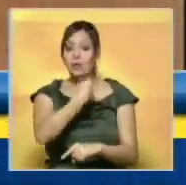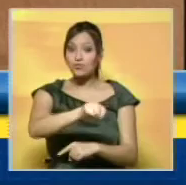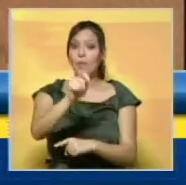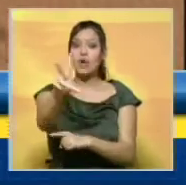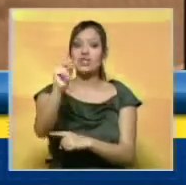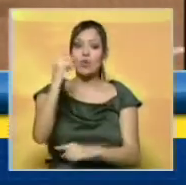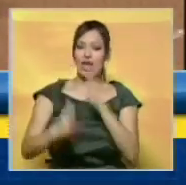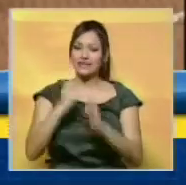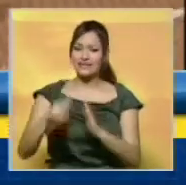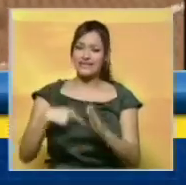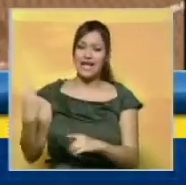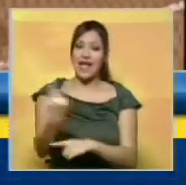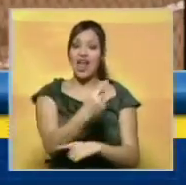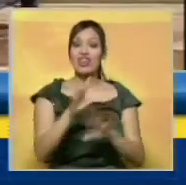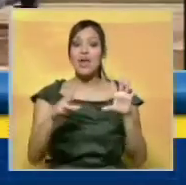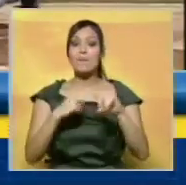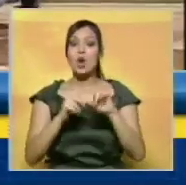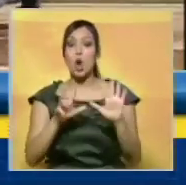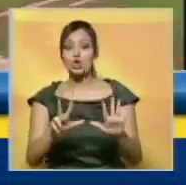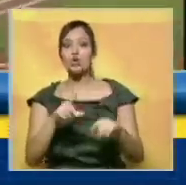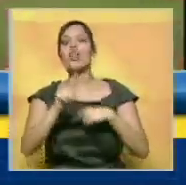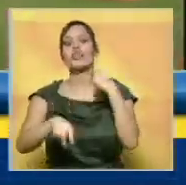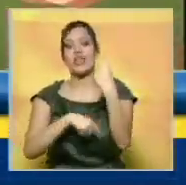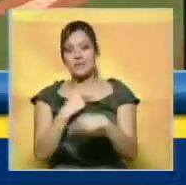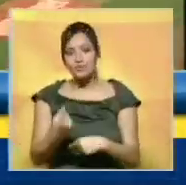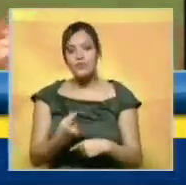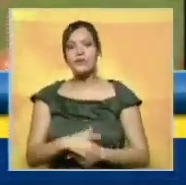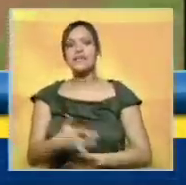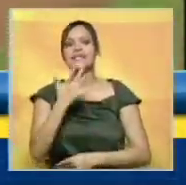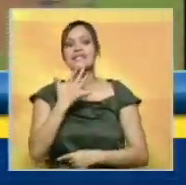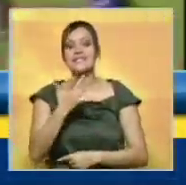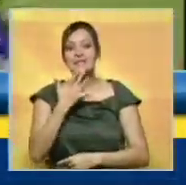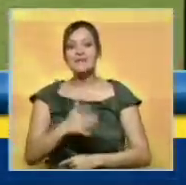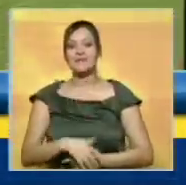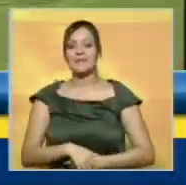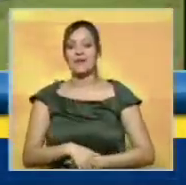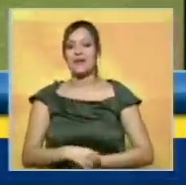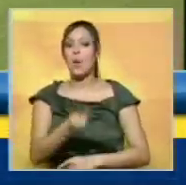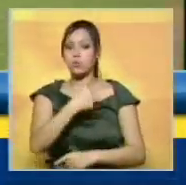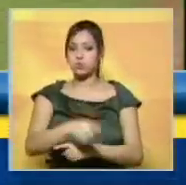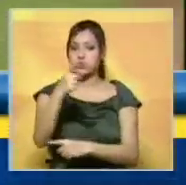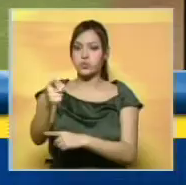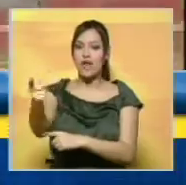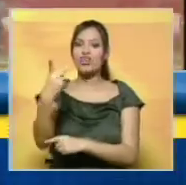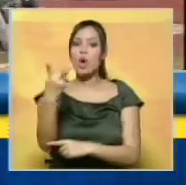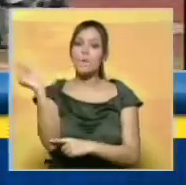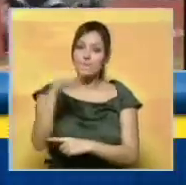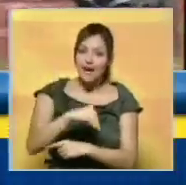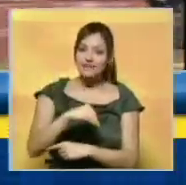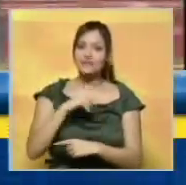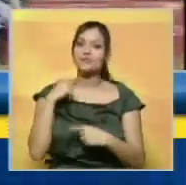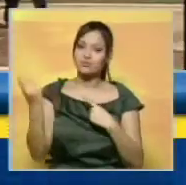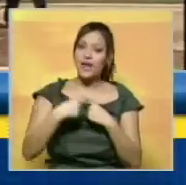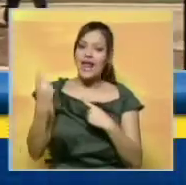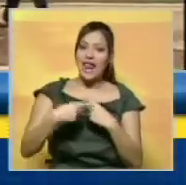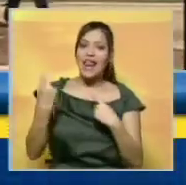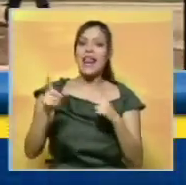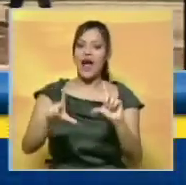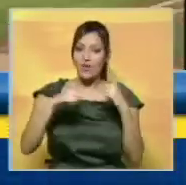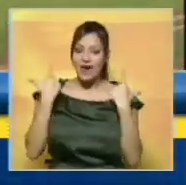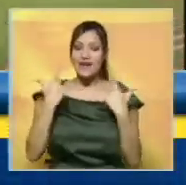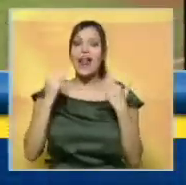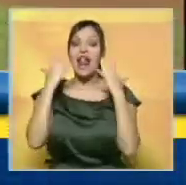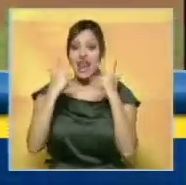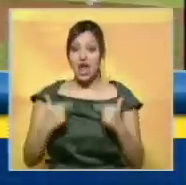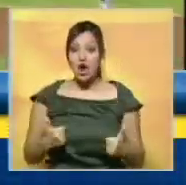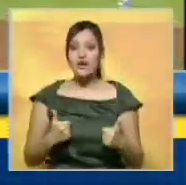Reyes puso a La Guaira a ganar 10-8 y más tarde sencillos de Bregui Valera y César Suárez llevaron 2 más hasta la goma. Los melenudos